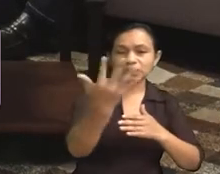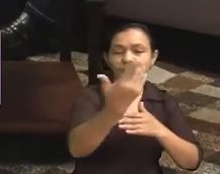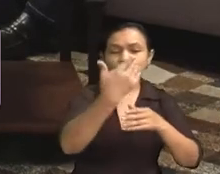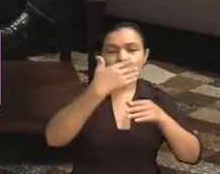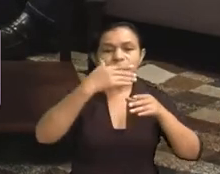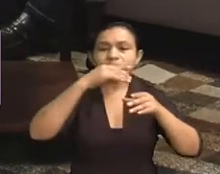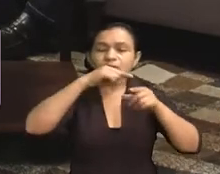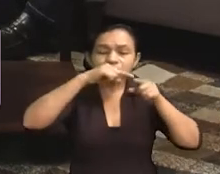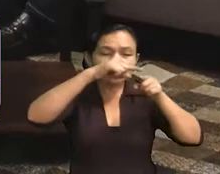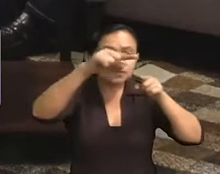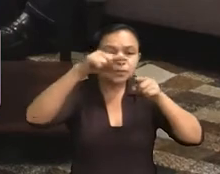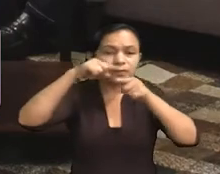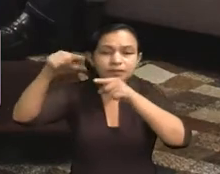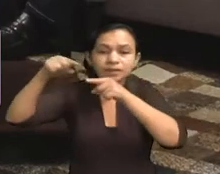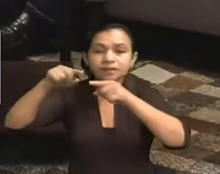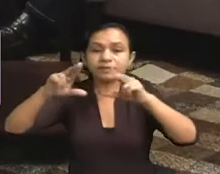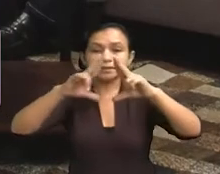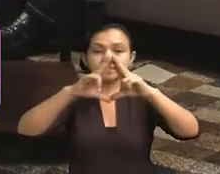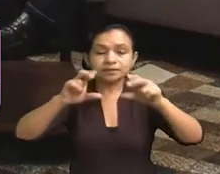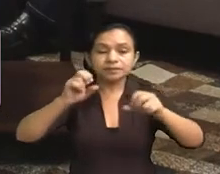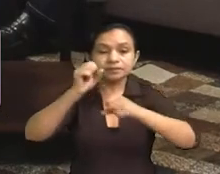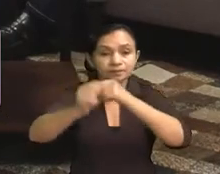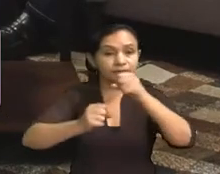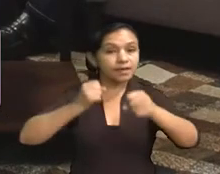en todo el territorio nacional. Para el año